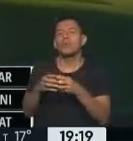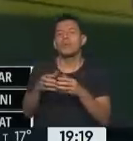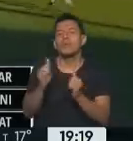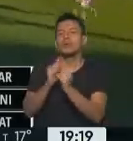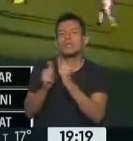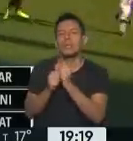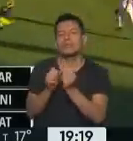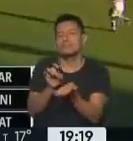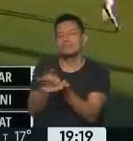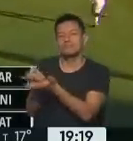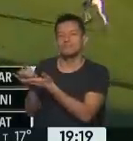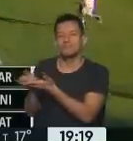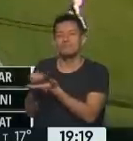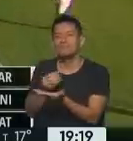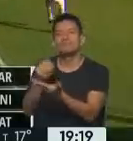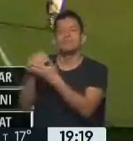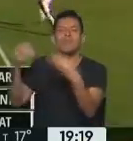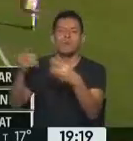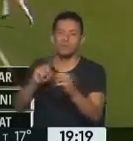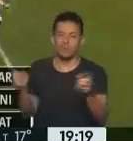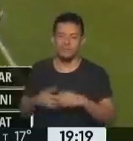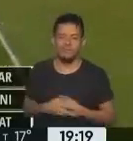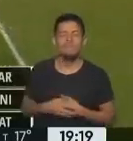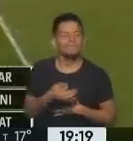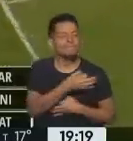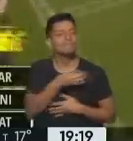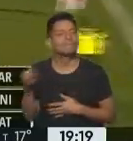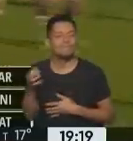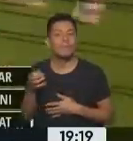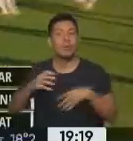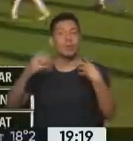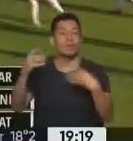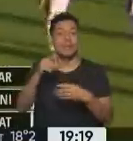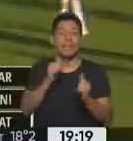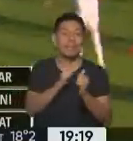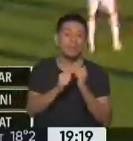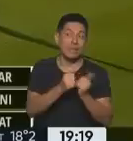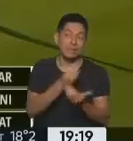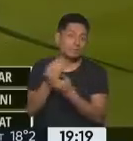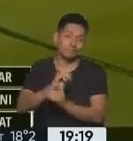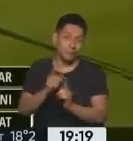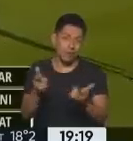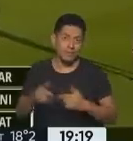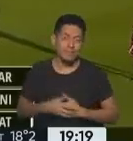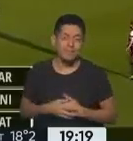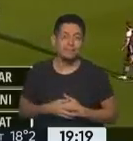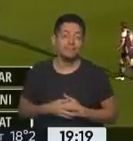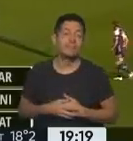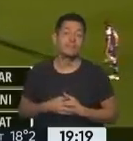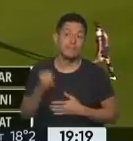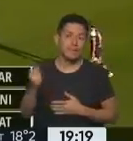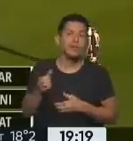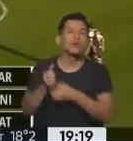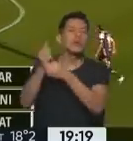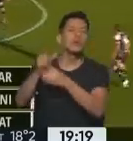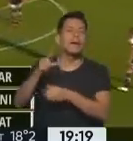final. Exactamente, no hay representantes en estos cuartos de final, en esta etapa decisiva de la Copa de la Liga